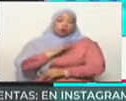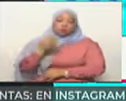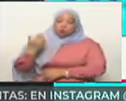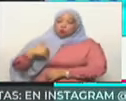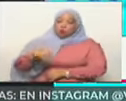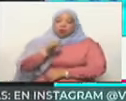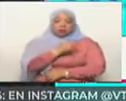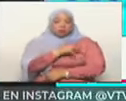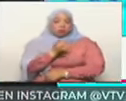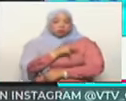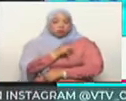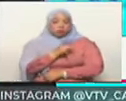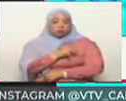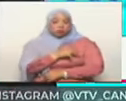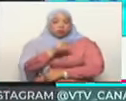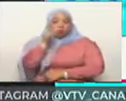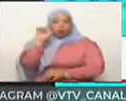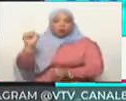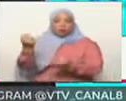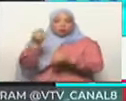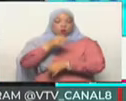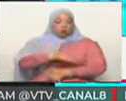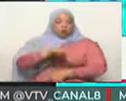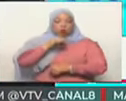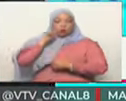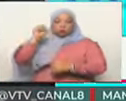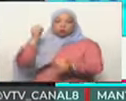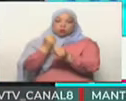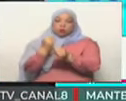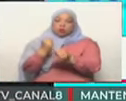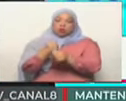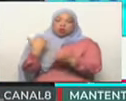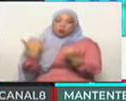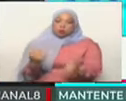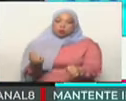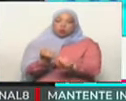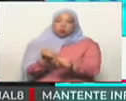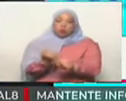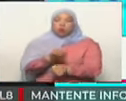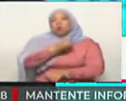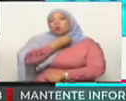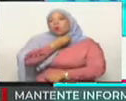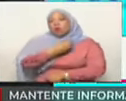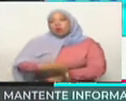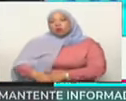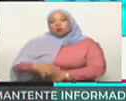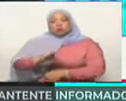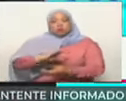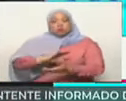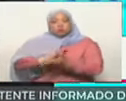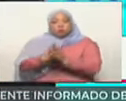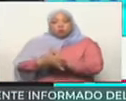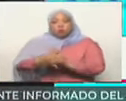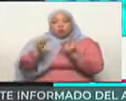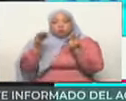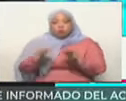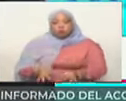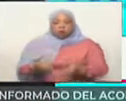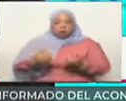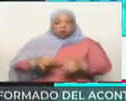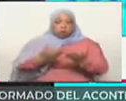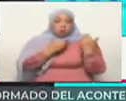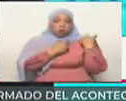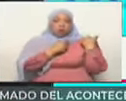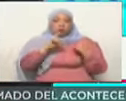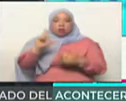popular. Las fuerzas de izquierda y populares de Chile han tenido una derrota apabullante y su único responsable es